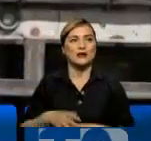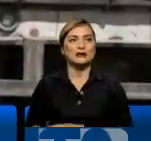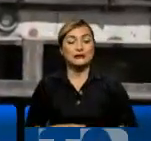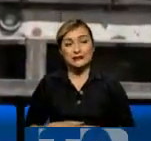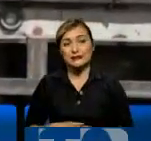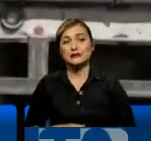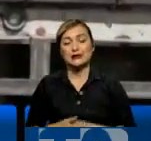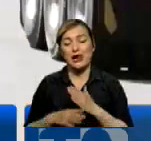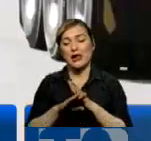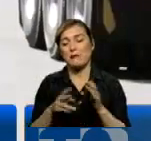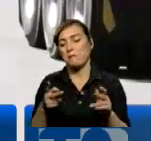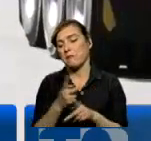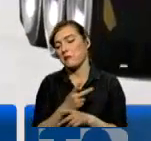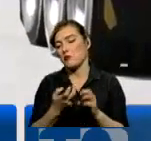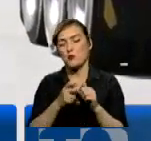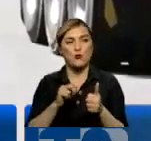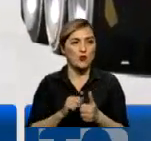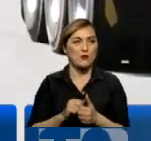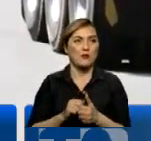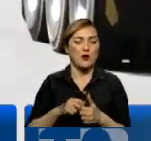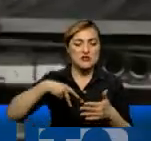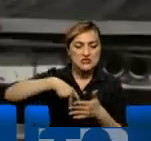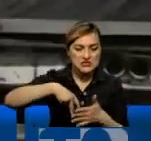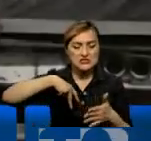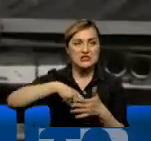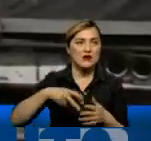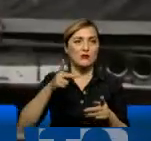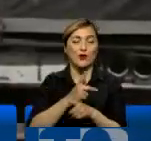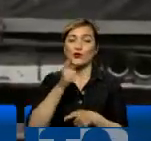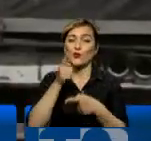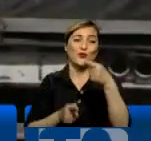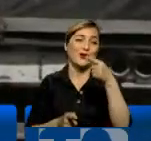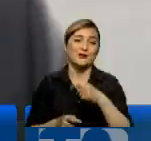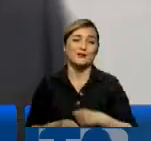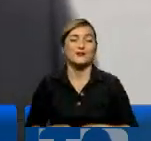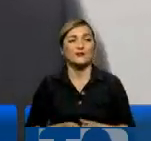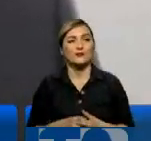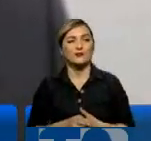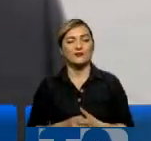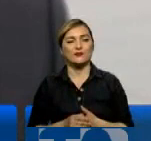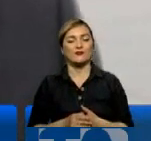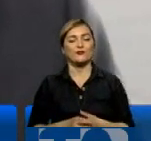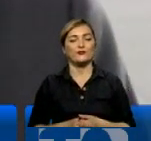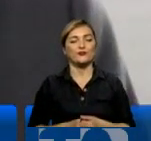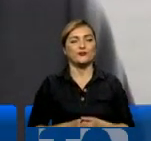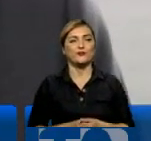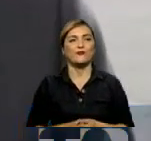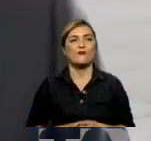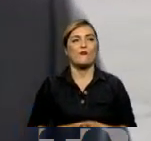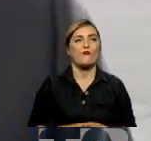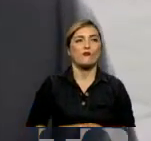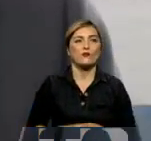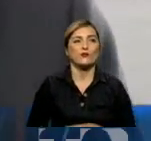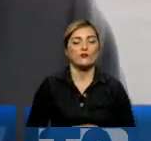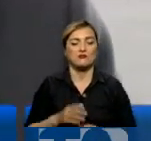peso de las restricciones, debido a la serie de trabas para entregar la carga en el vecino país. Sí, el horario realmente para